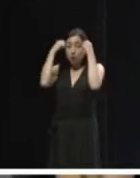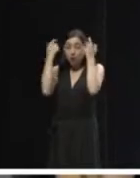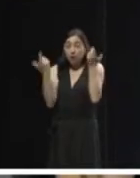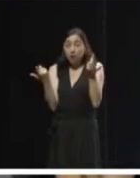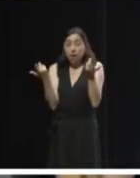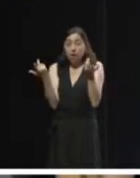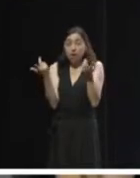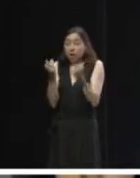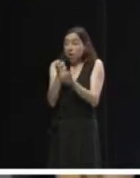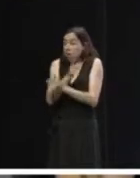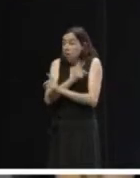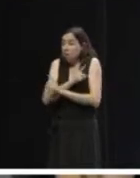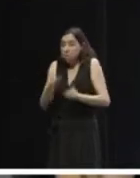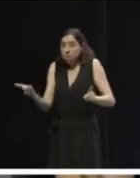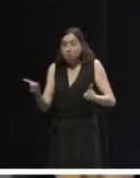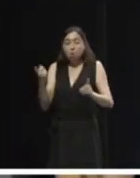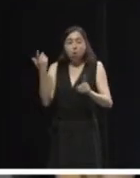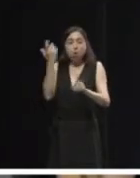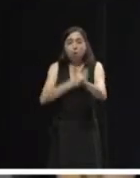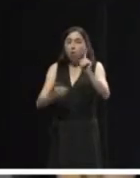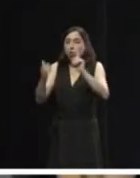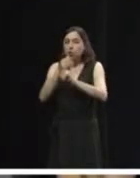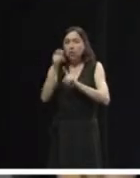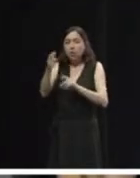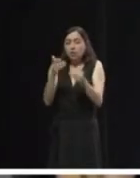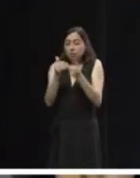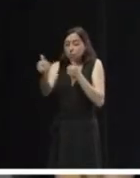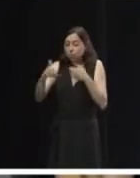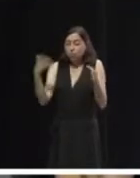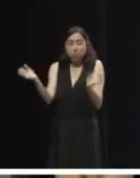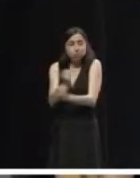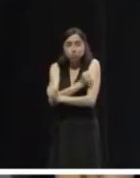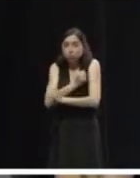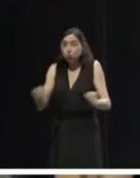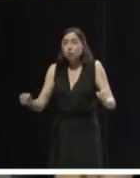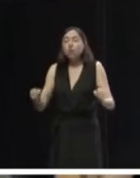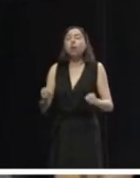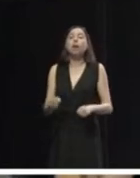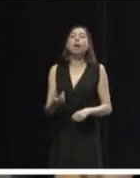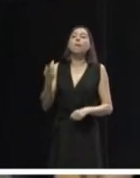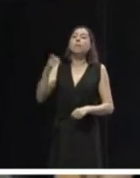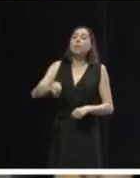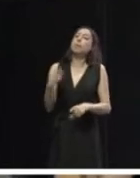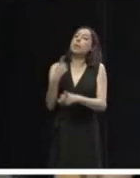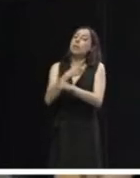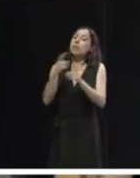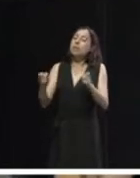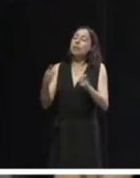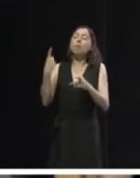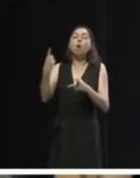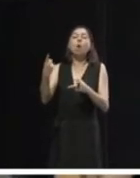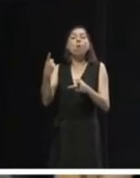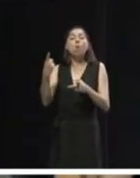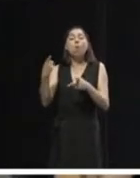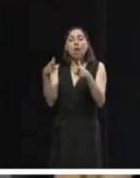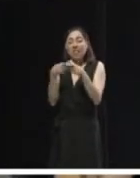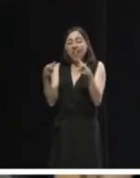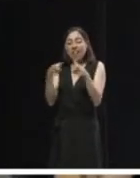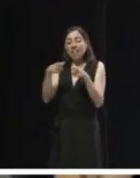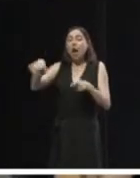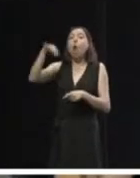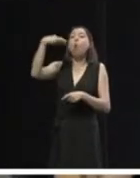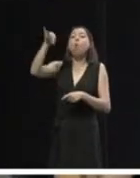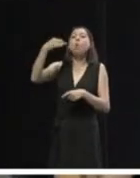tampoco podremos conseguir ese futuro que ansiamos. Pero también necesitamos un título único de transporte.